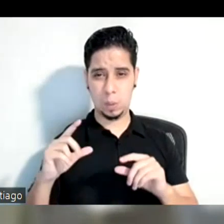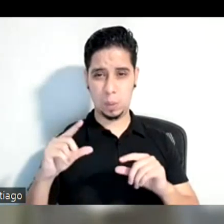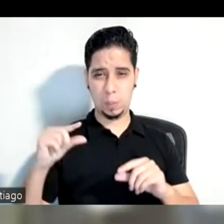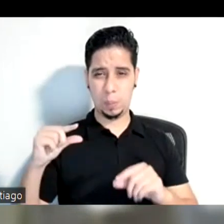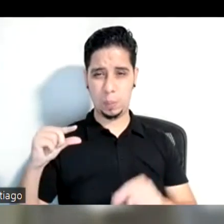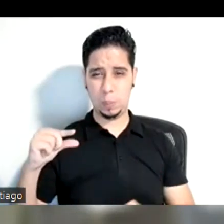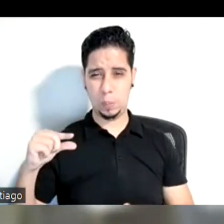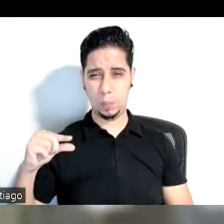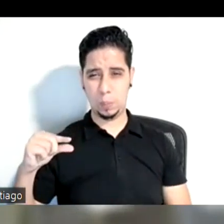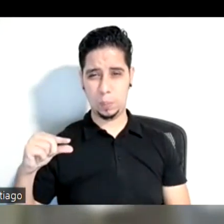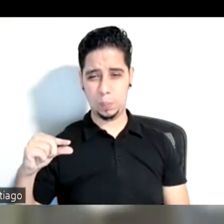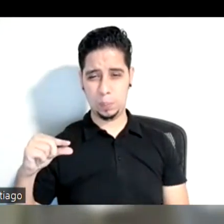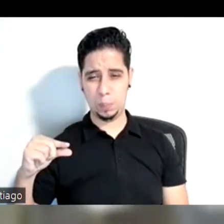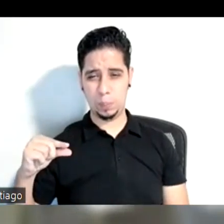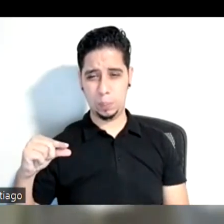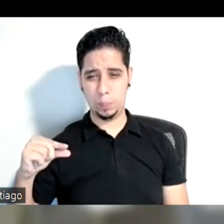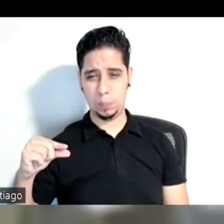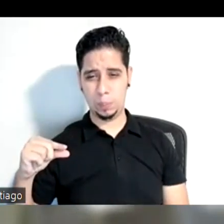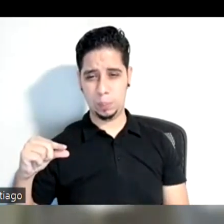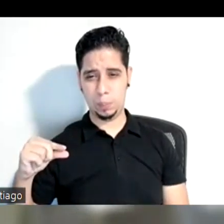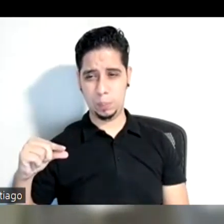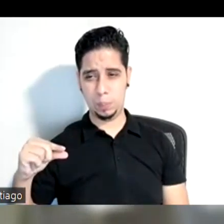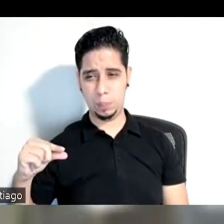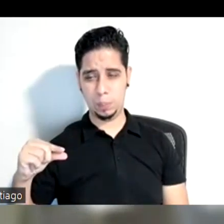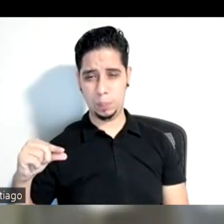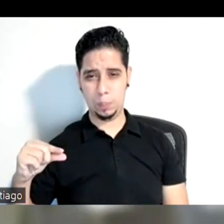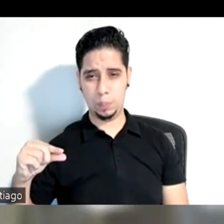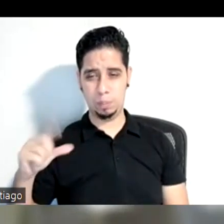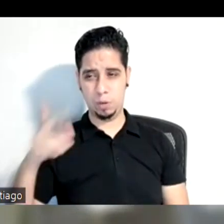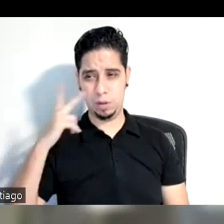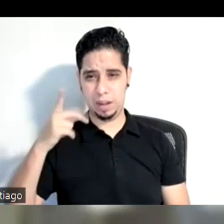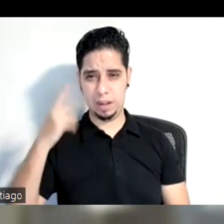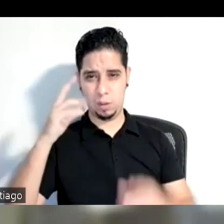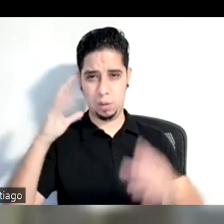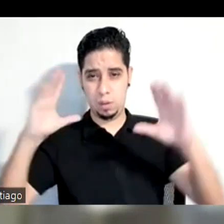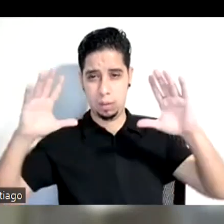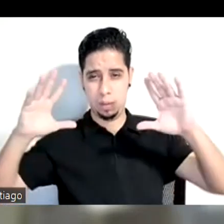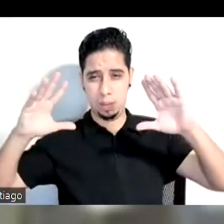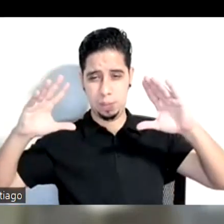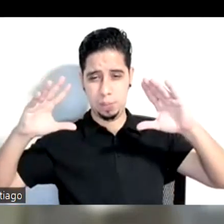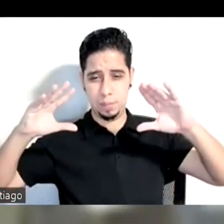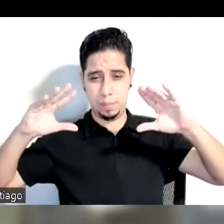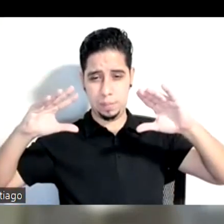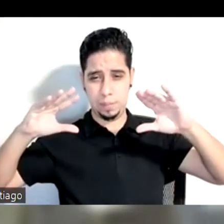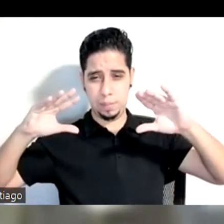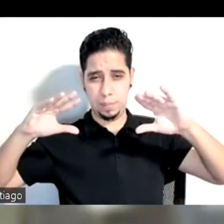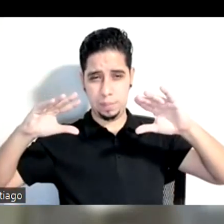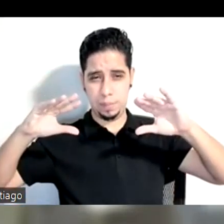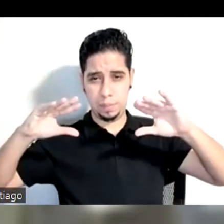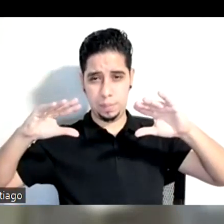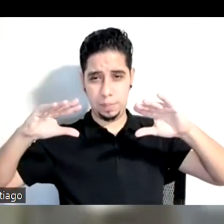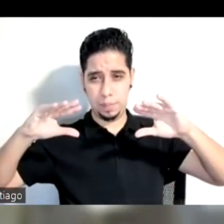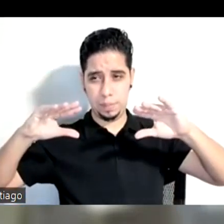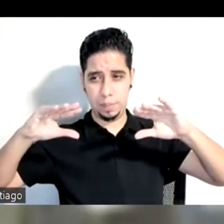Por eso es que se estaba poniendo cada vez más oscuro. Sí, estaba como oscureciendo. Y se me